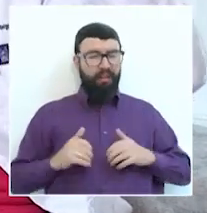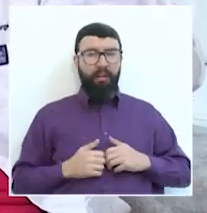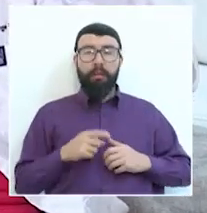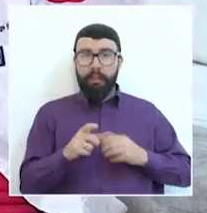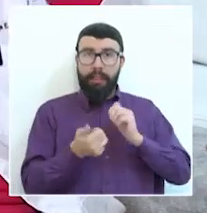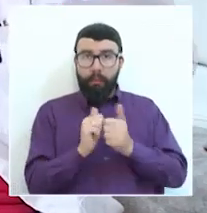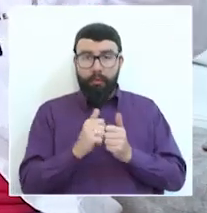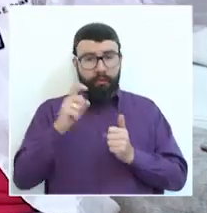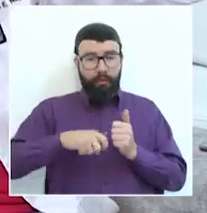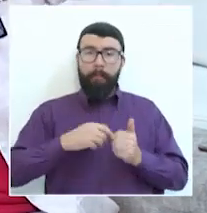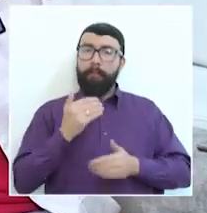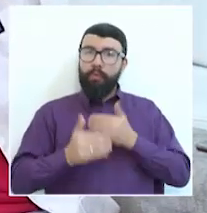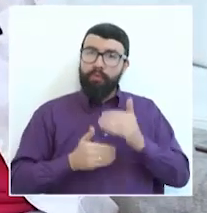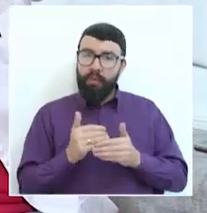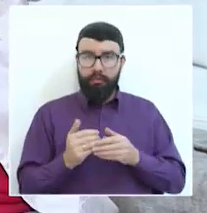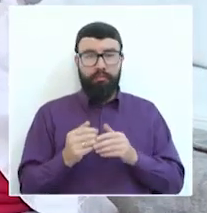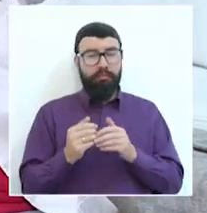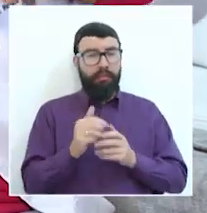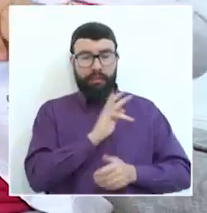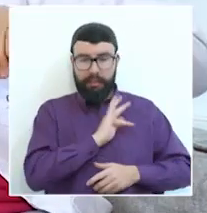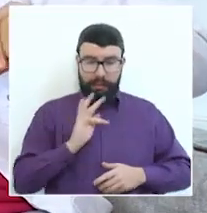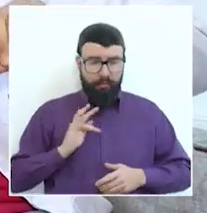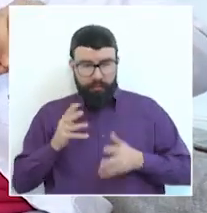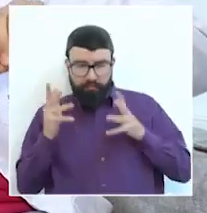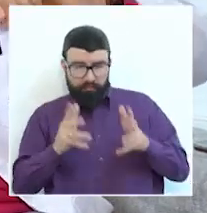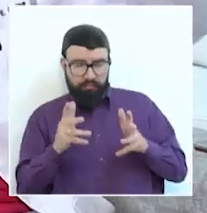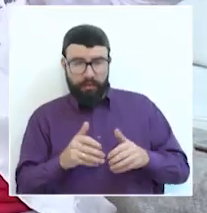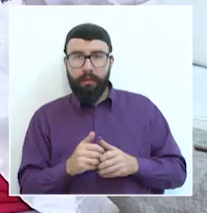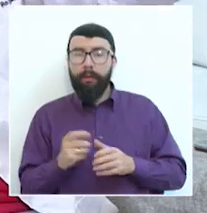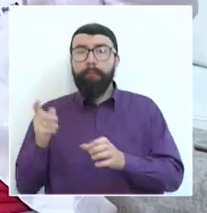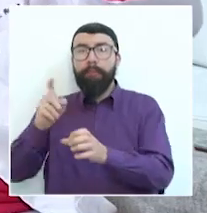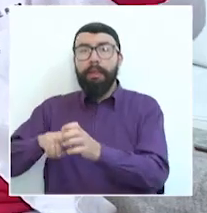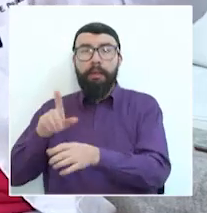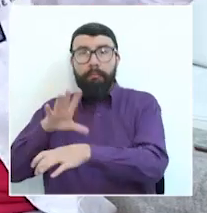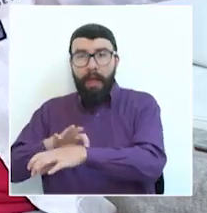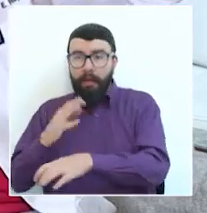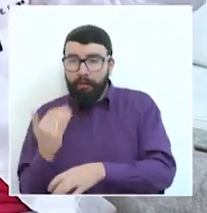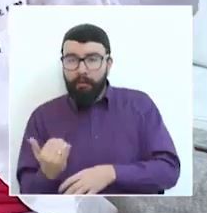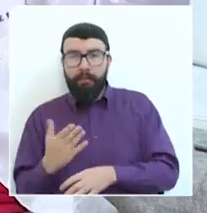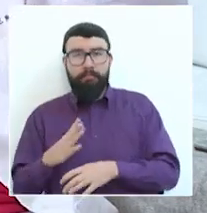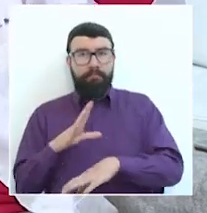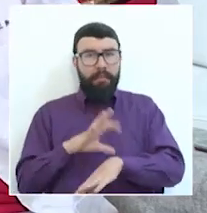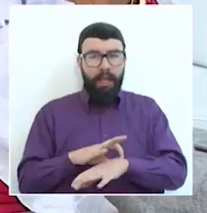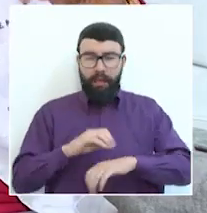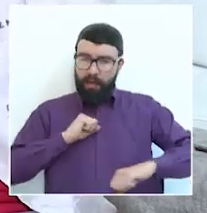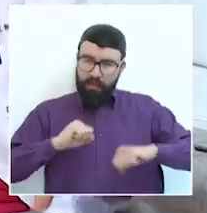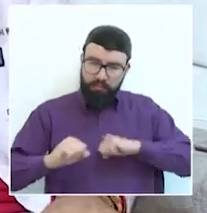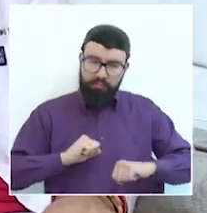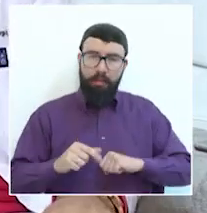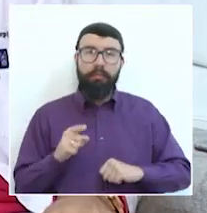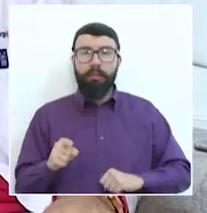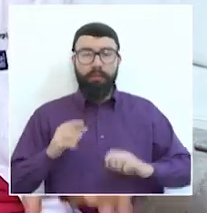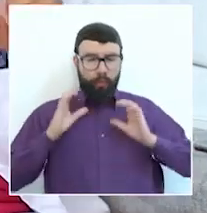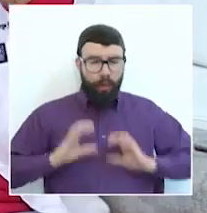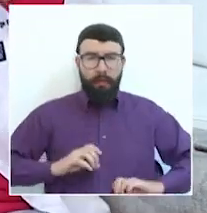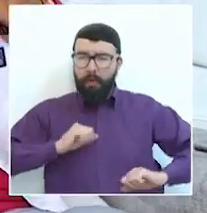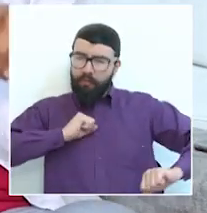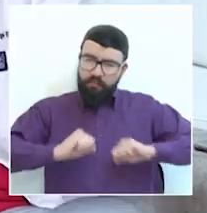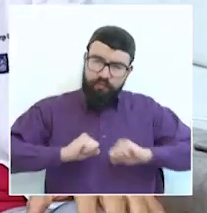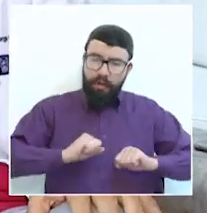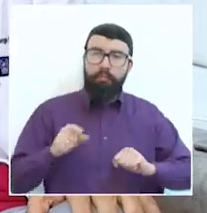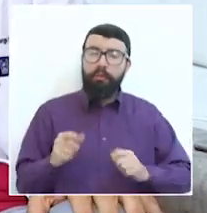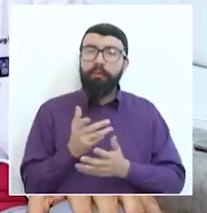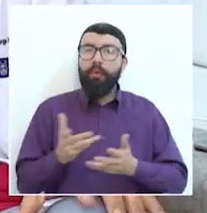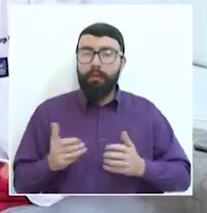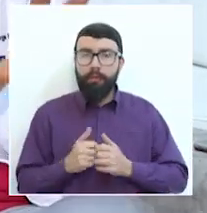un proceso terapéutico, clase, prescripción médica, fórmula médica, actividad física que debe realizar. Eso